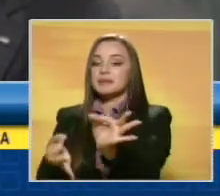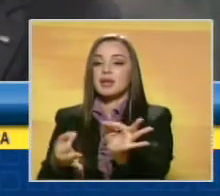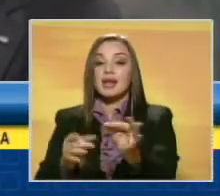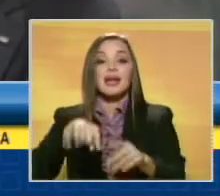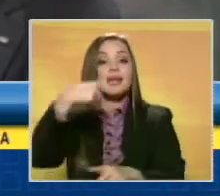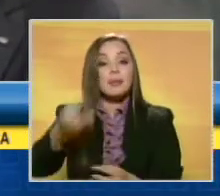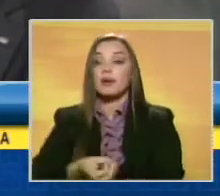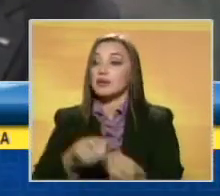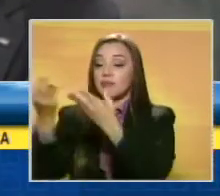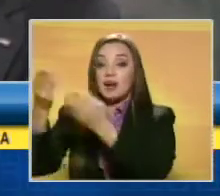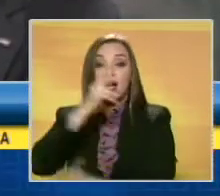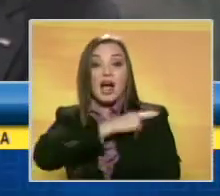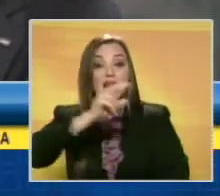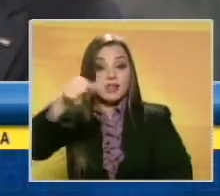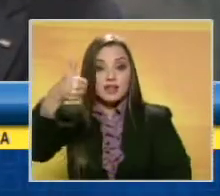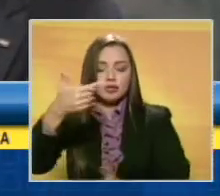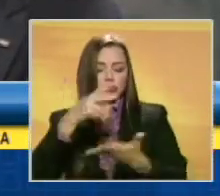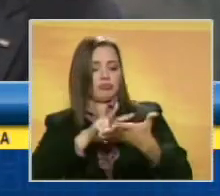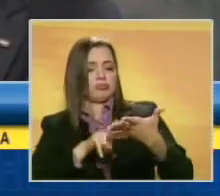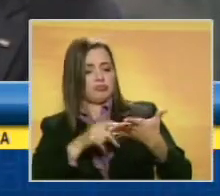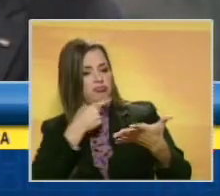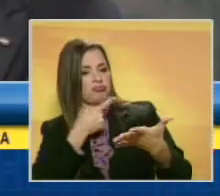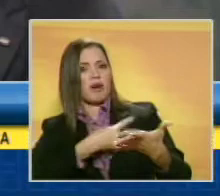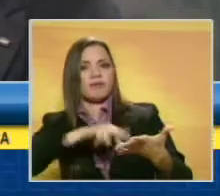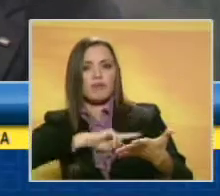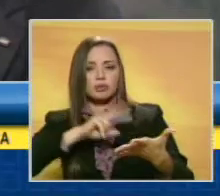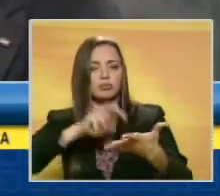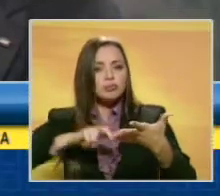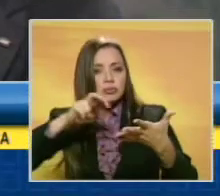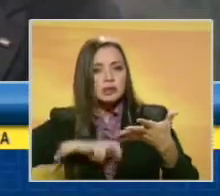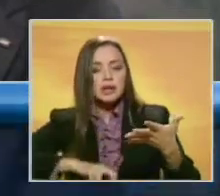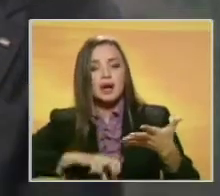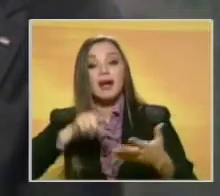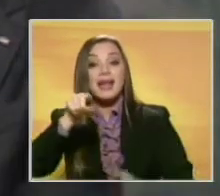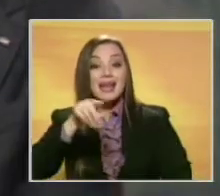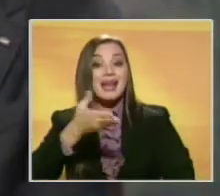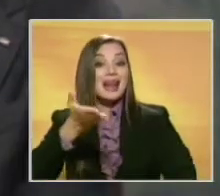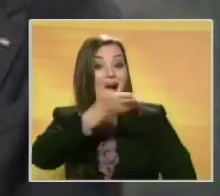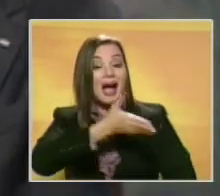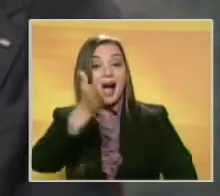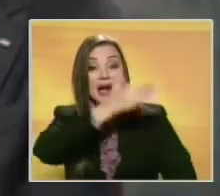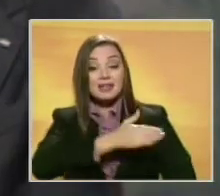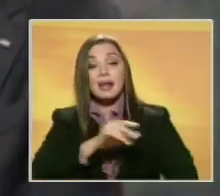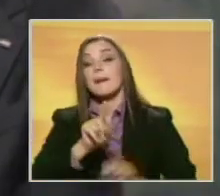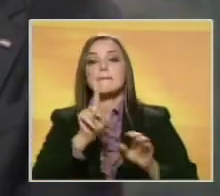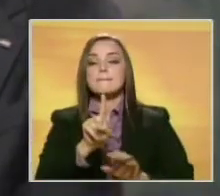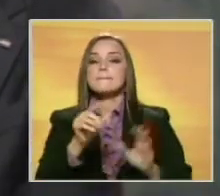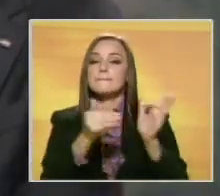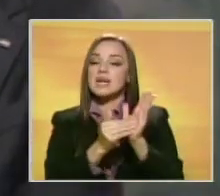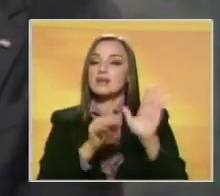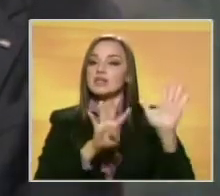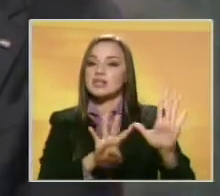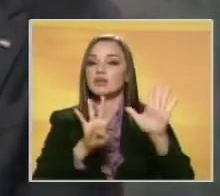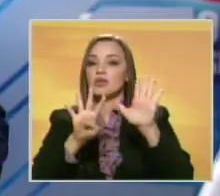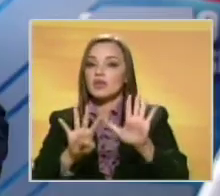a la dirección del banco. El exdirectivo estuvo a cargo de la entidad financiera entre 1998 y